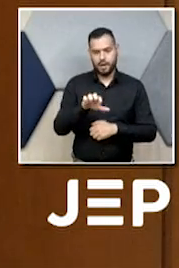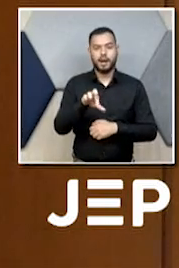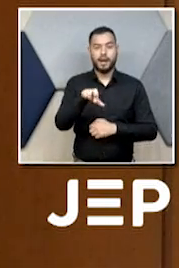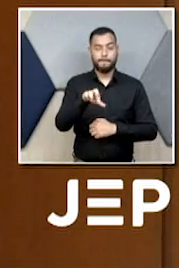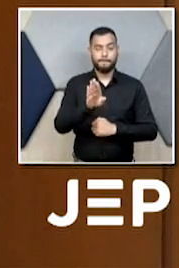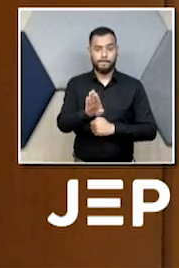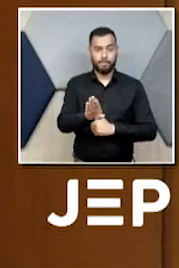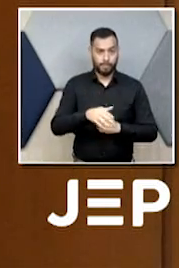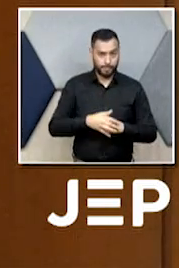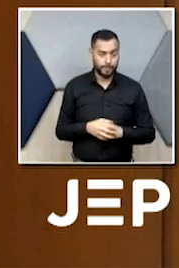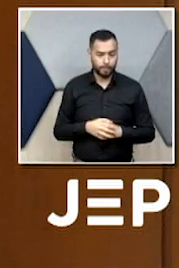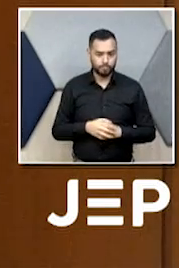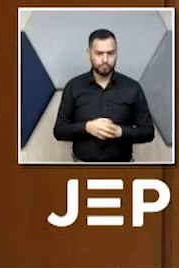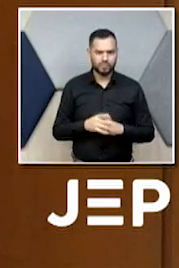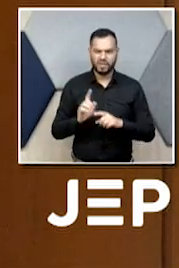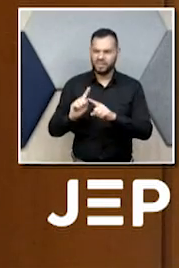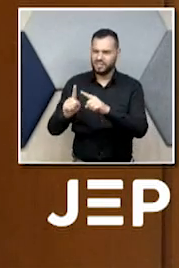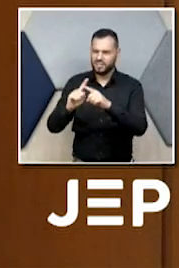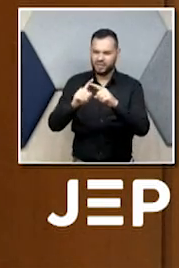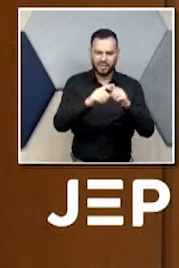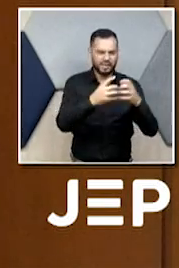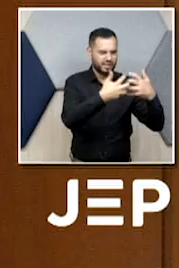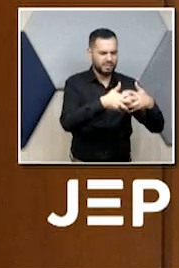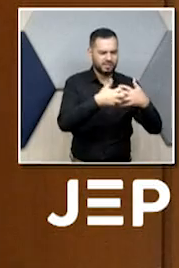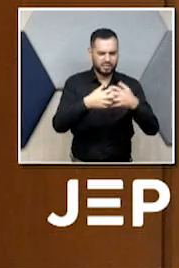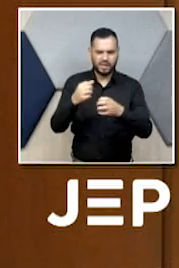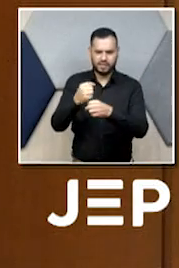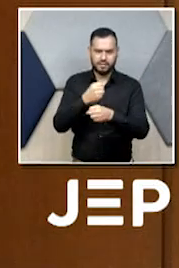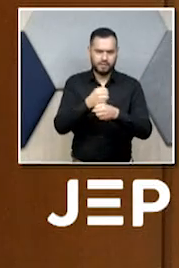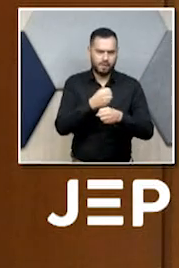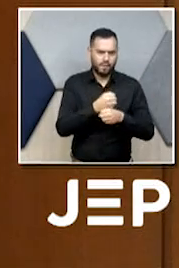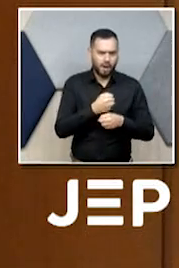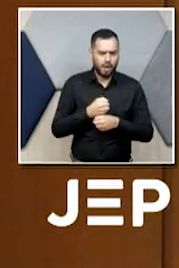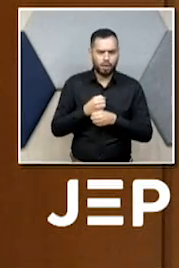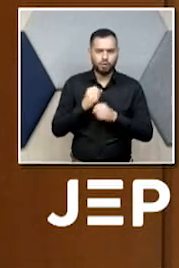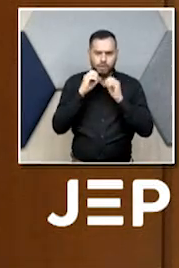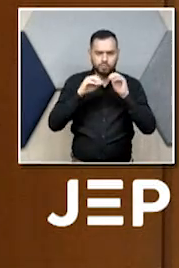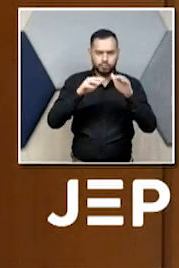funcionarios públicos de entidades del nivel nacional y de la JEP,